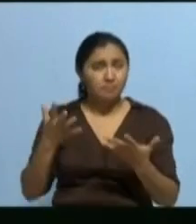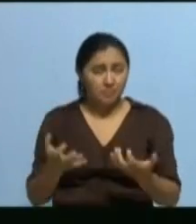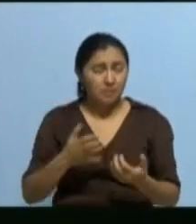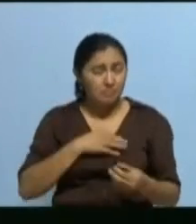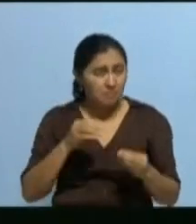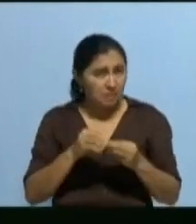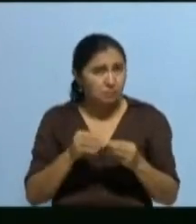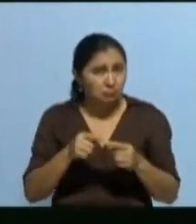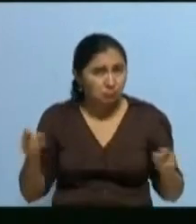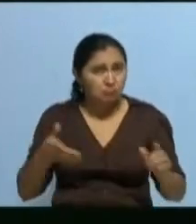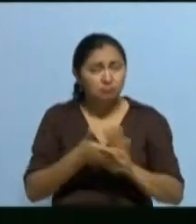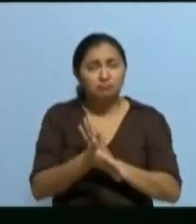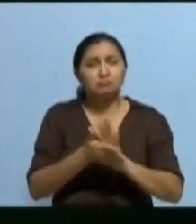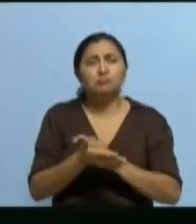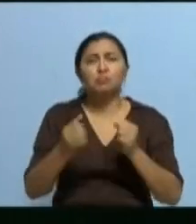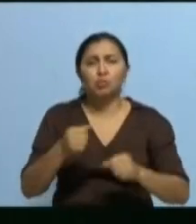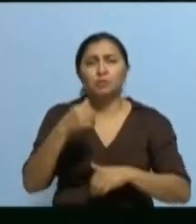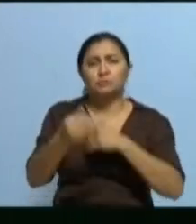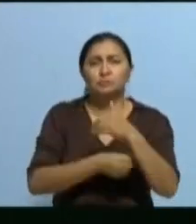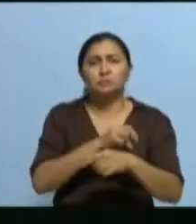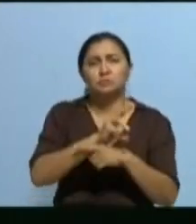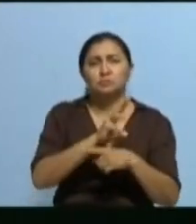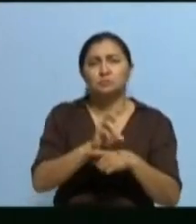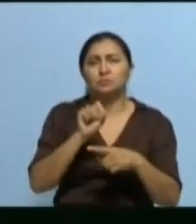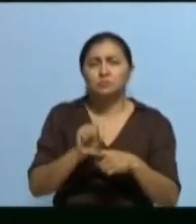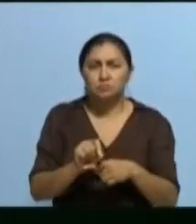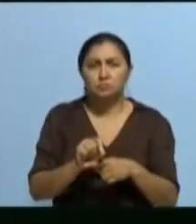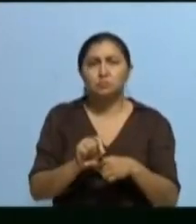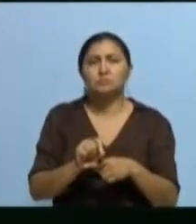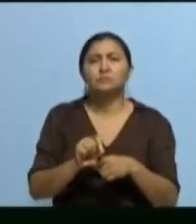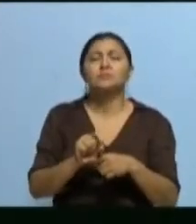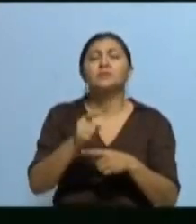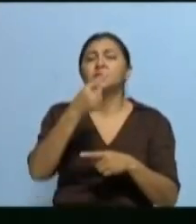más información pueden hacerlo a través de la página web